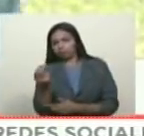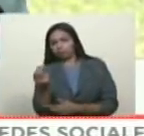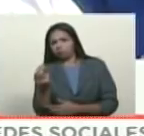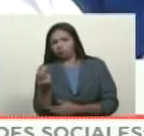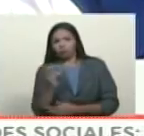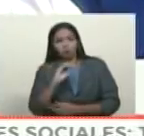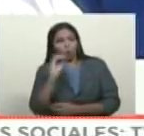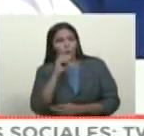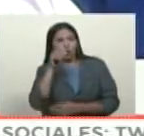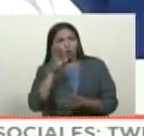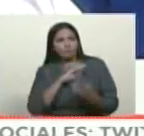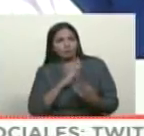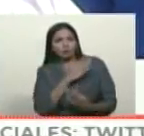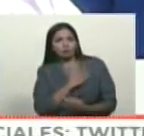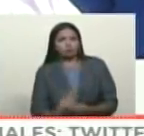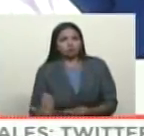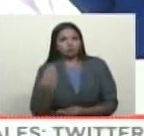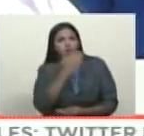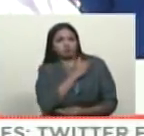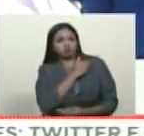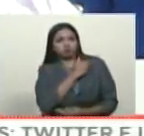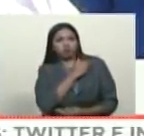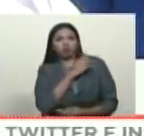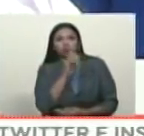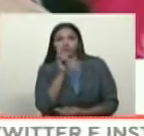¿O ellos se autoproclamaron gobernadores?